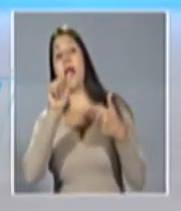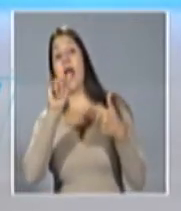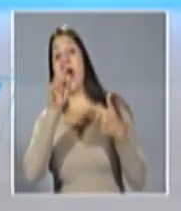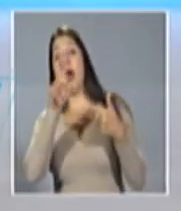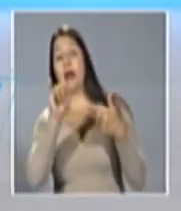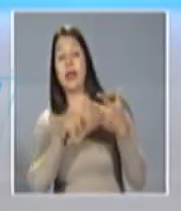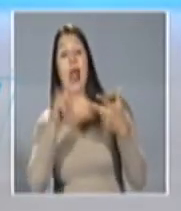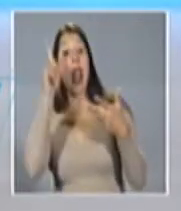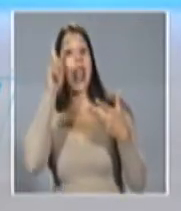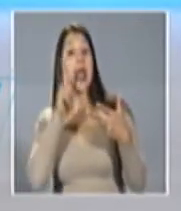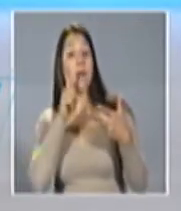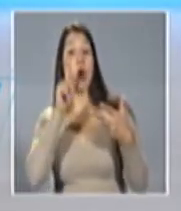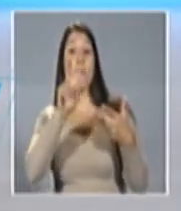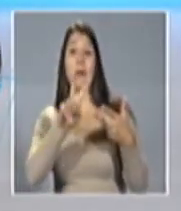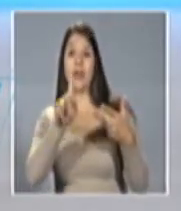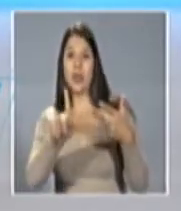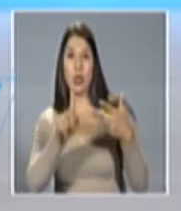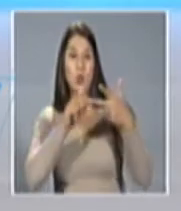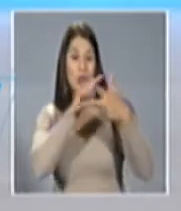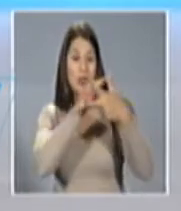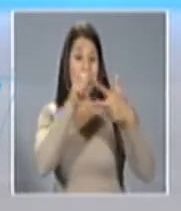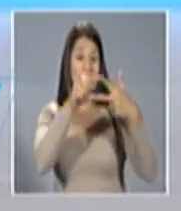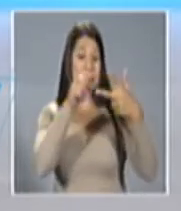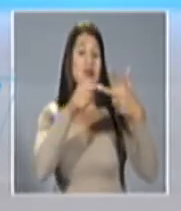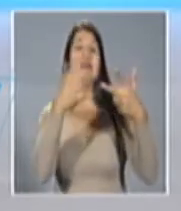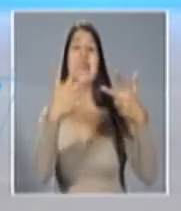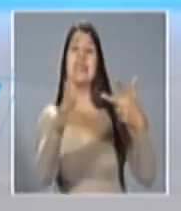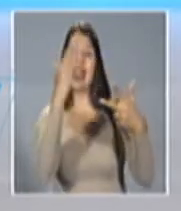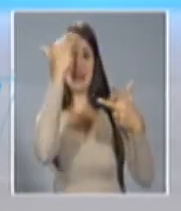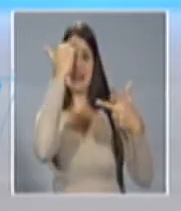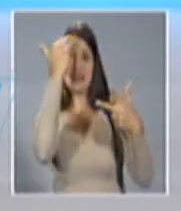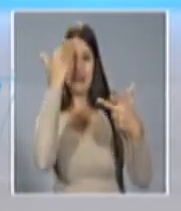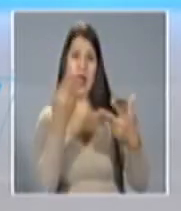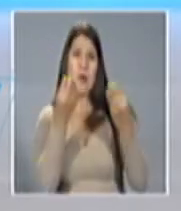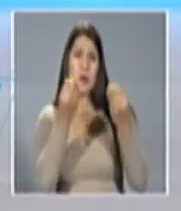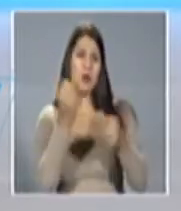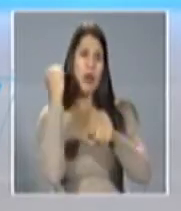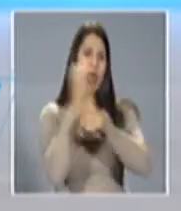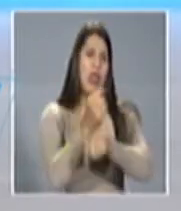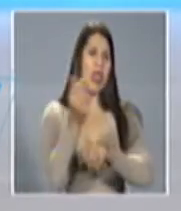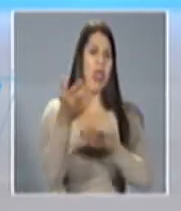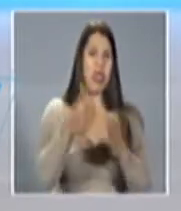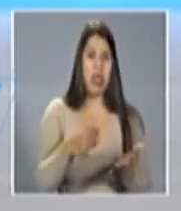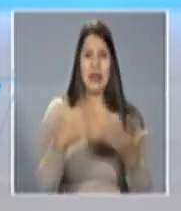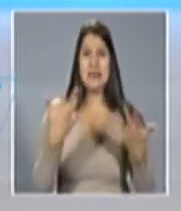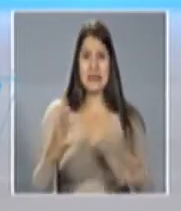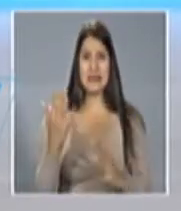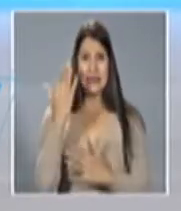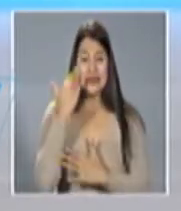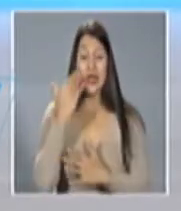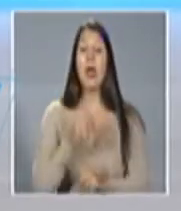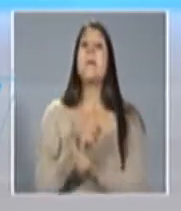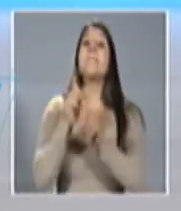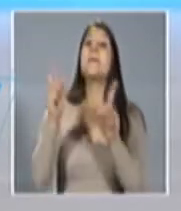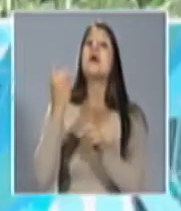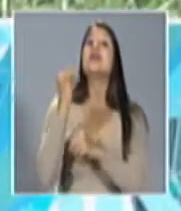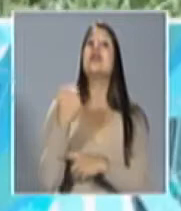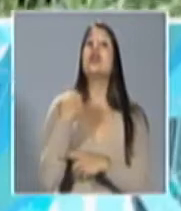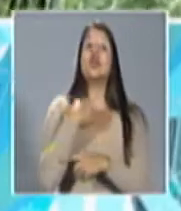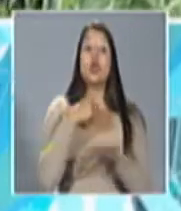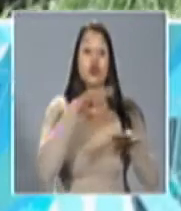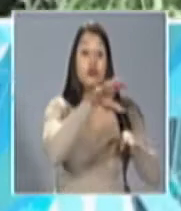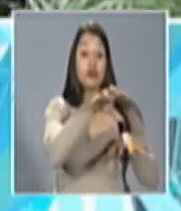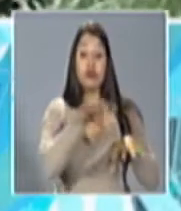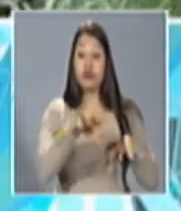Limón 21, por ejemplo, en Baco, todos esos lugares son ya conocidos por el tema de la criminalidad. Ahora, si nosotros sobreponemos esas 21